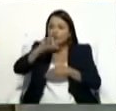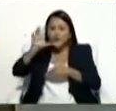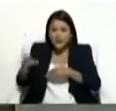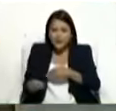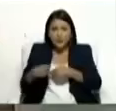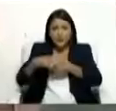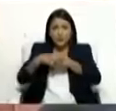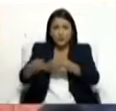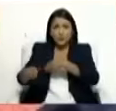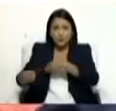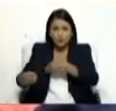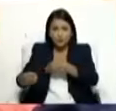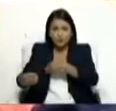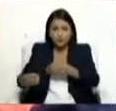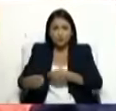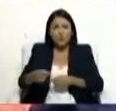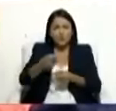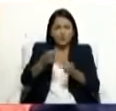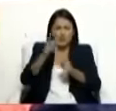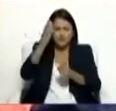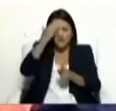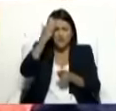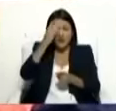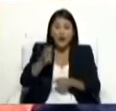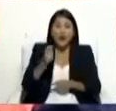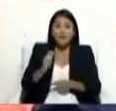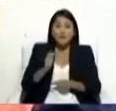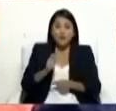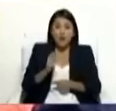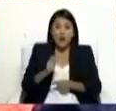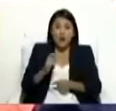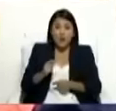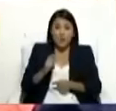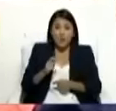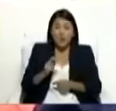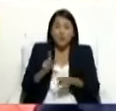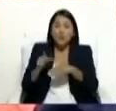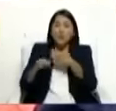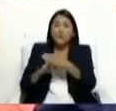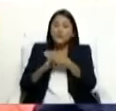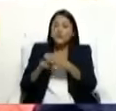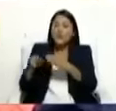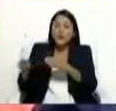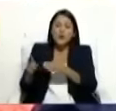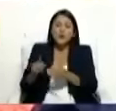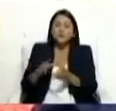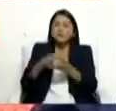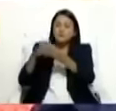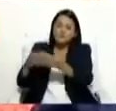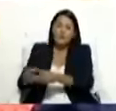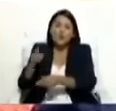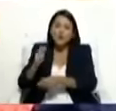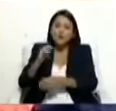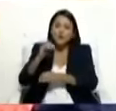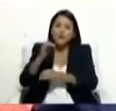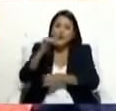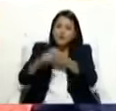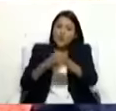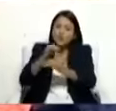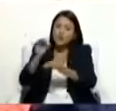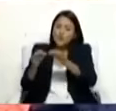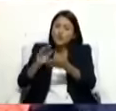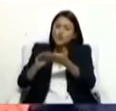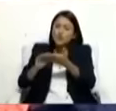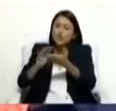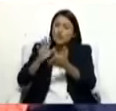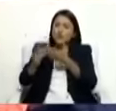curioso, que ustedes sabían, por ejemplo, que los abogados que lleva Guyana a la Corte Internacional de Justicia para dirimir el asunto